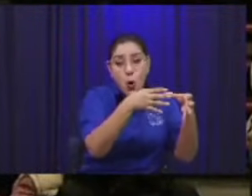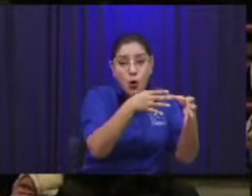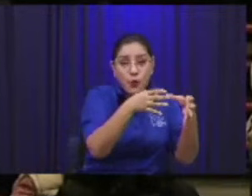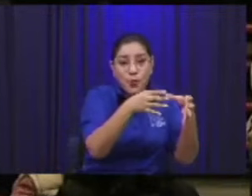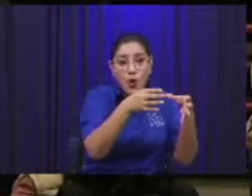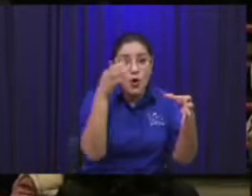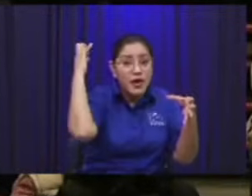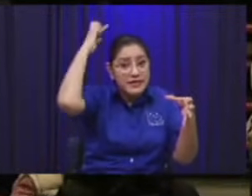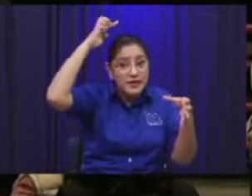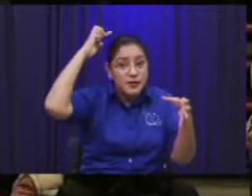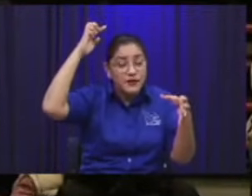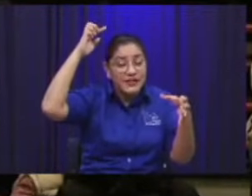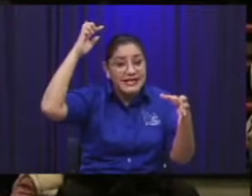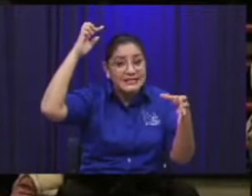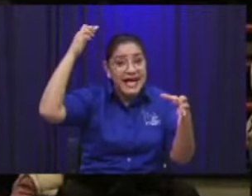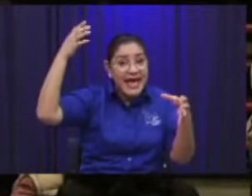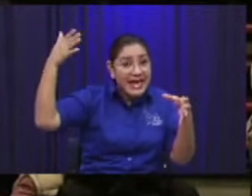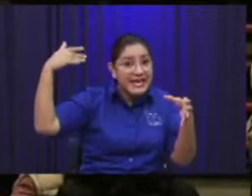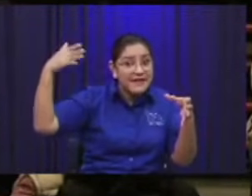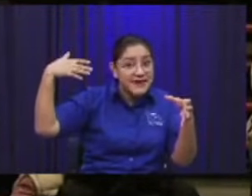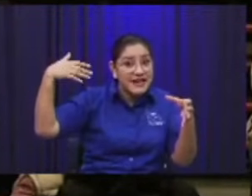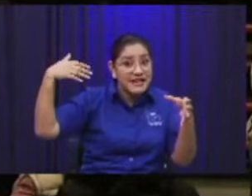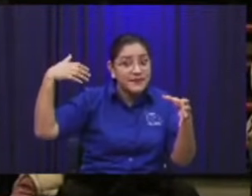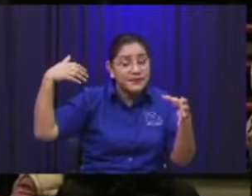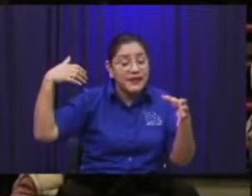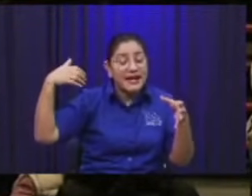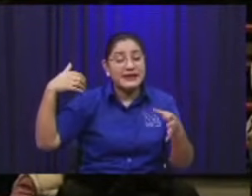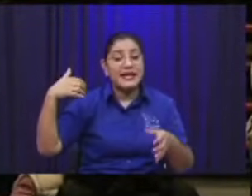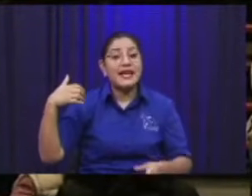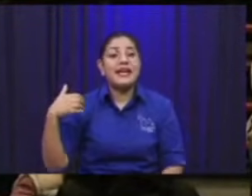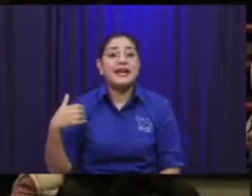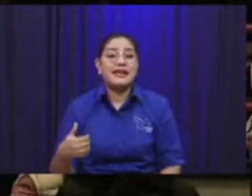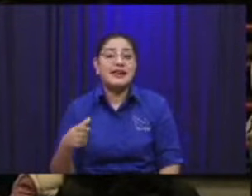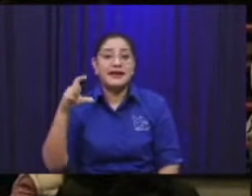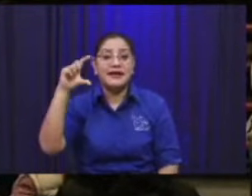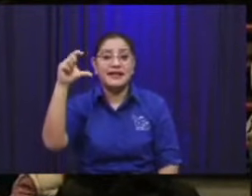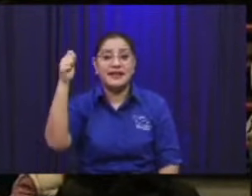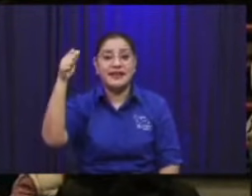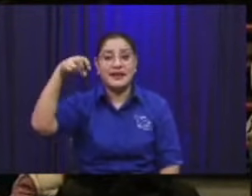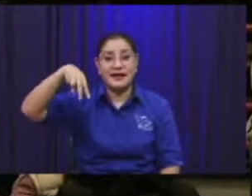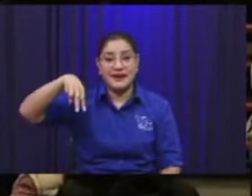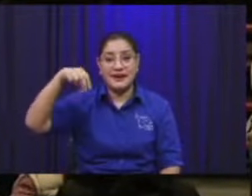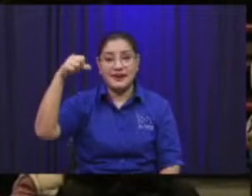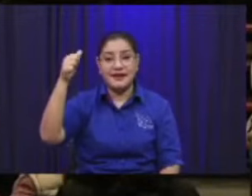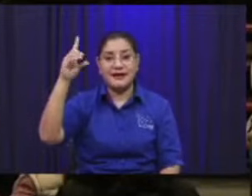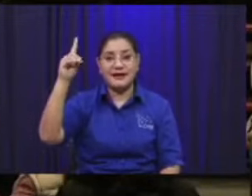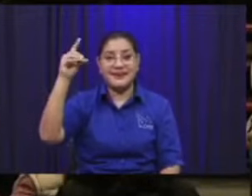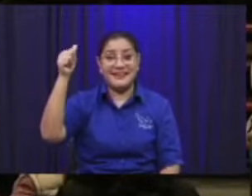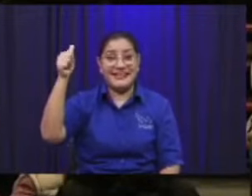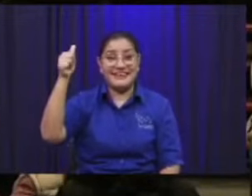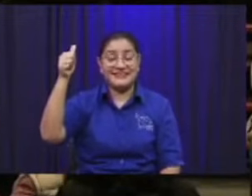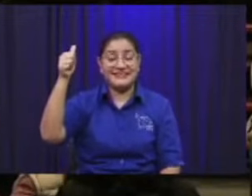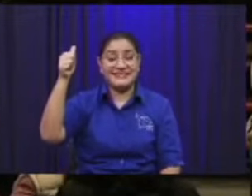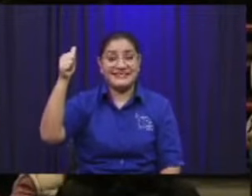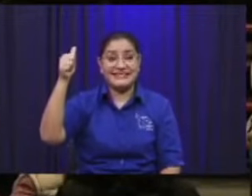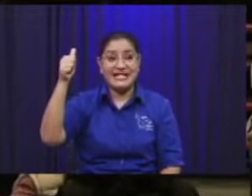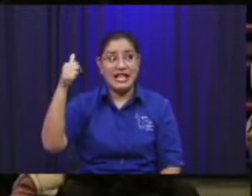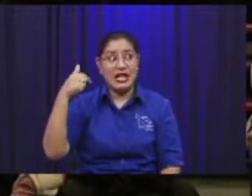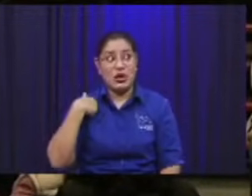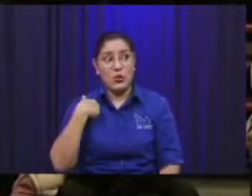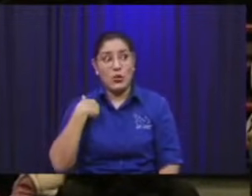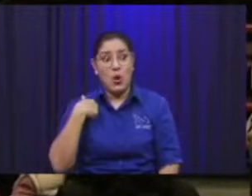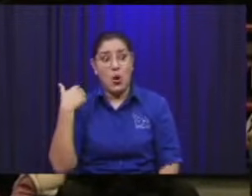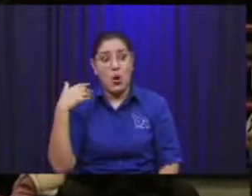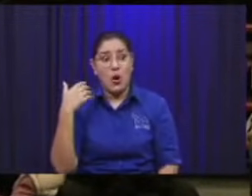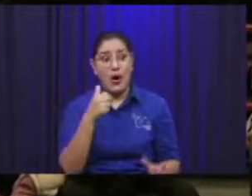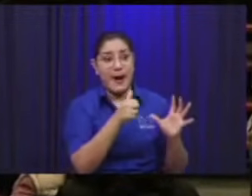canadá y quieren que usted los bendiga y yo bebé apóstol hace